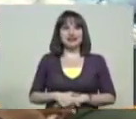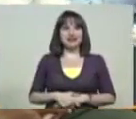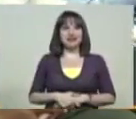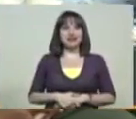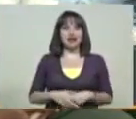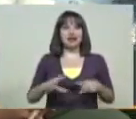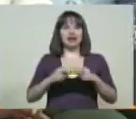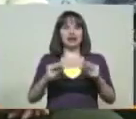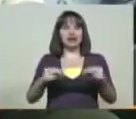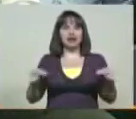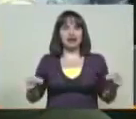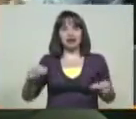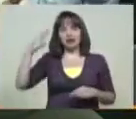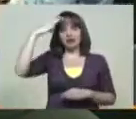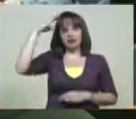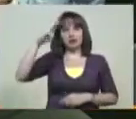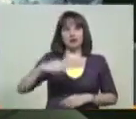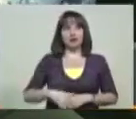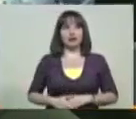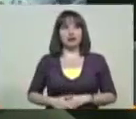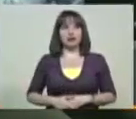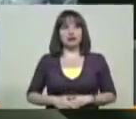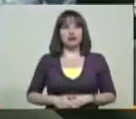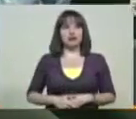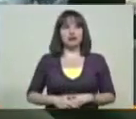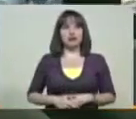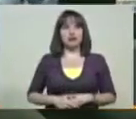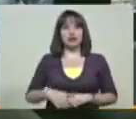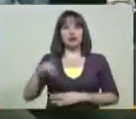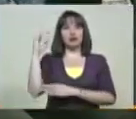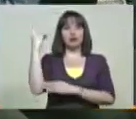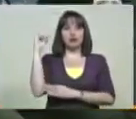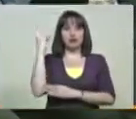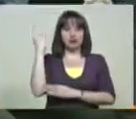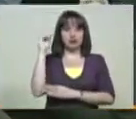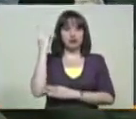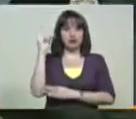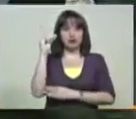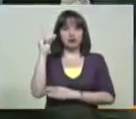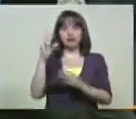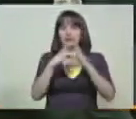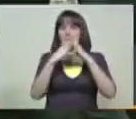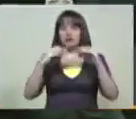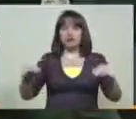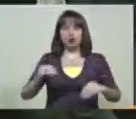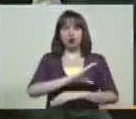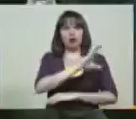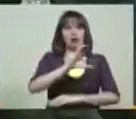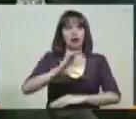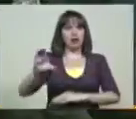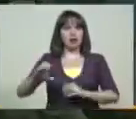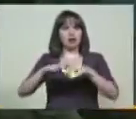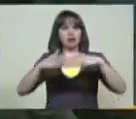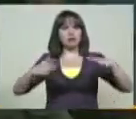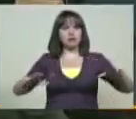nicaragua cuba bolivia todo el caribe